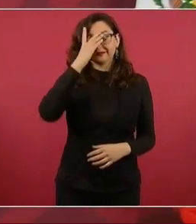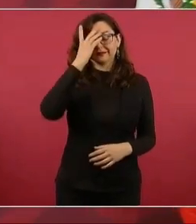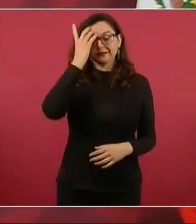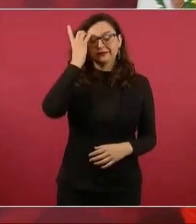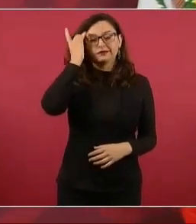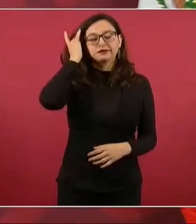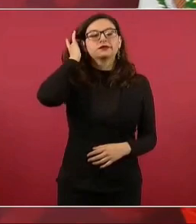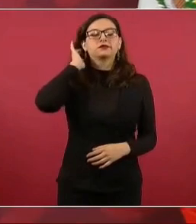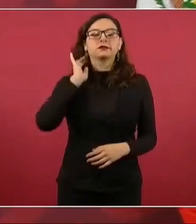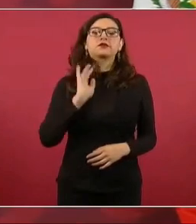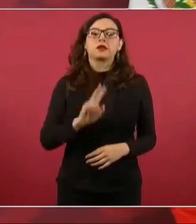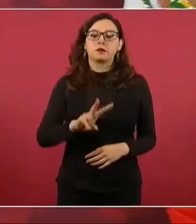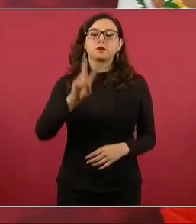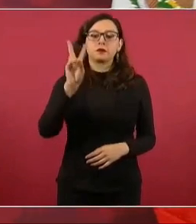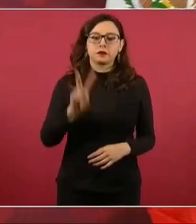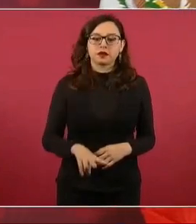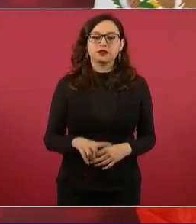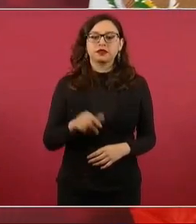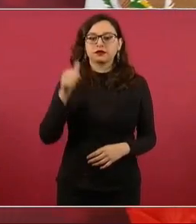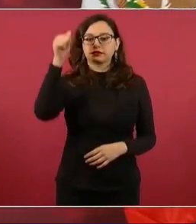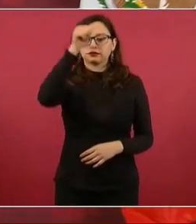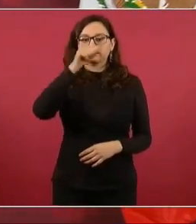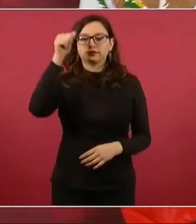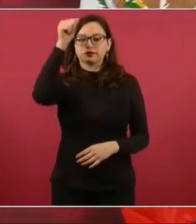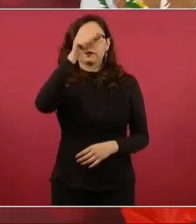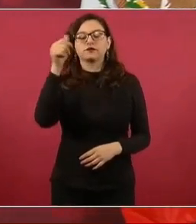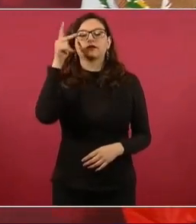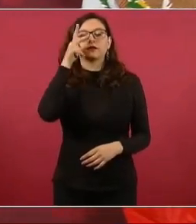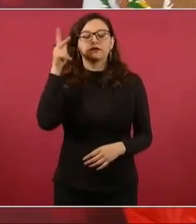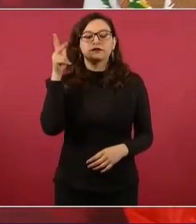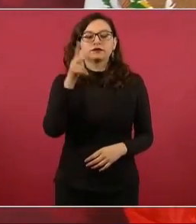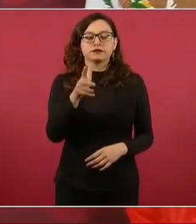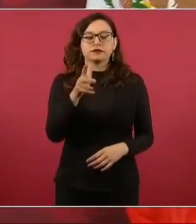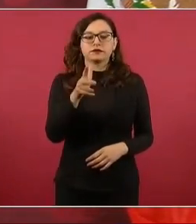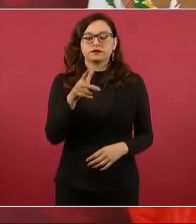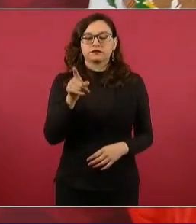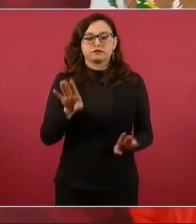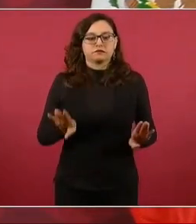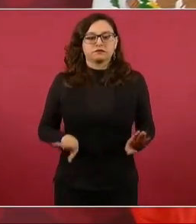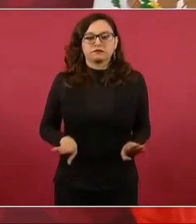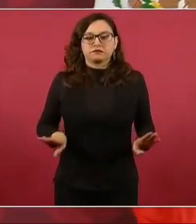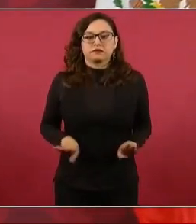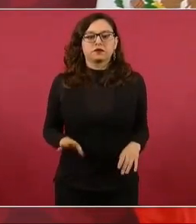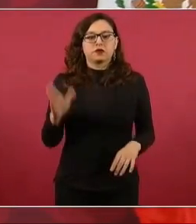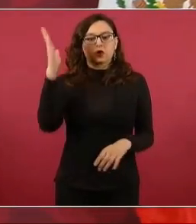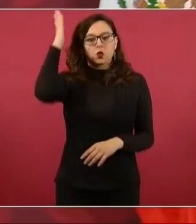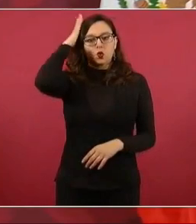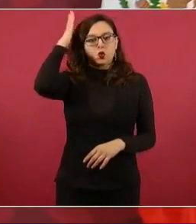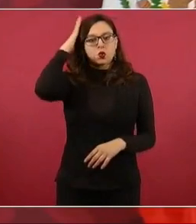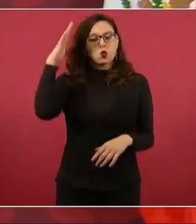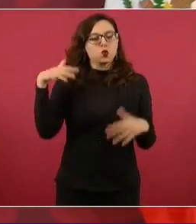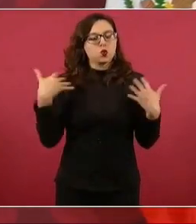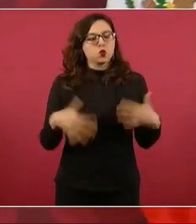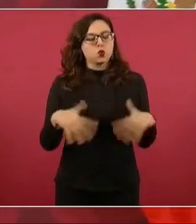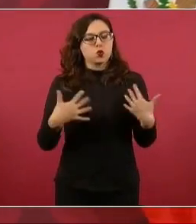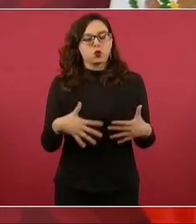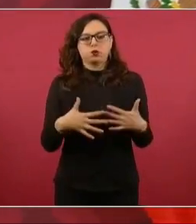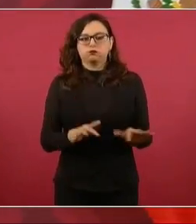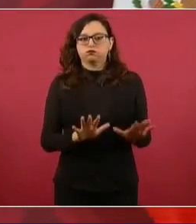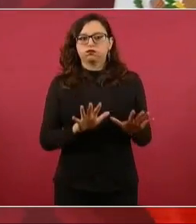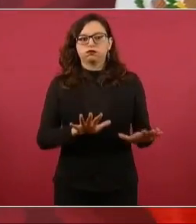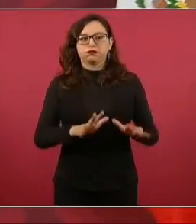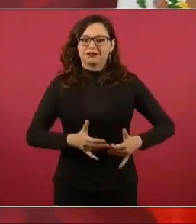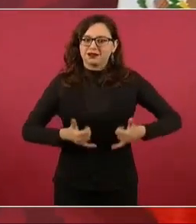el cura Hidalgo, un dirigente extraordinario, un cura rebelde,